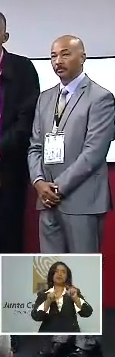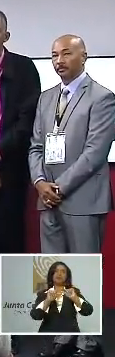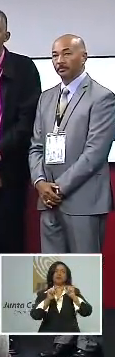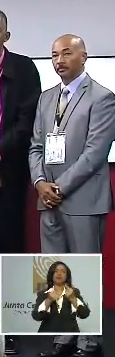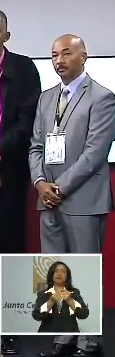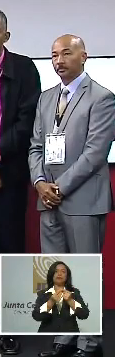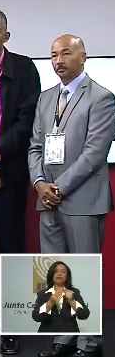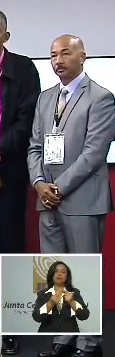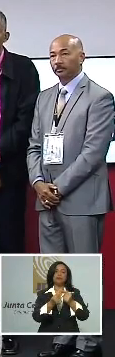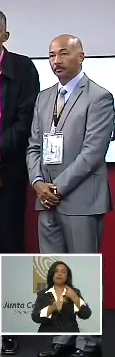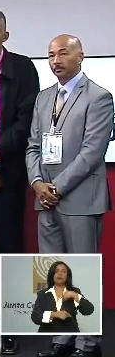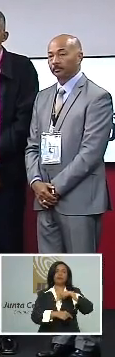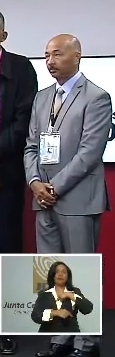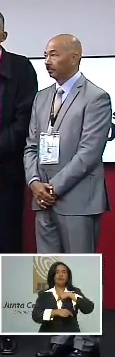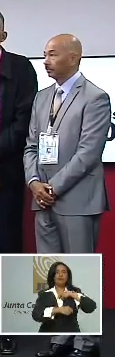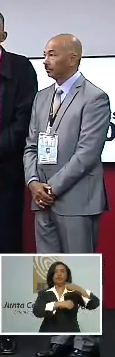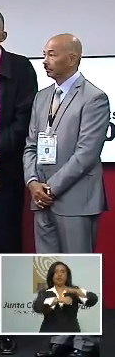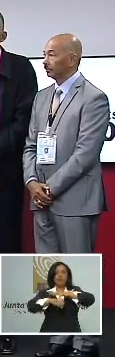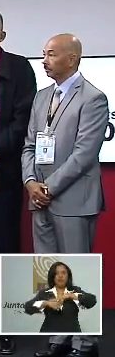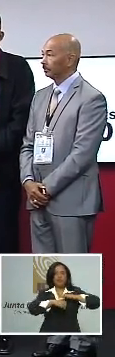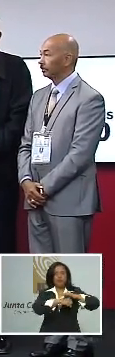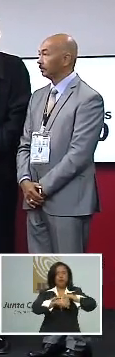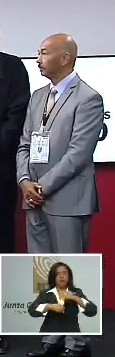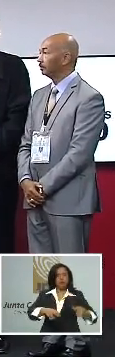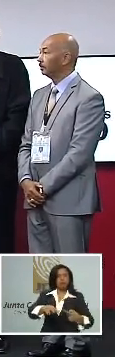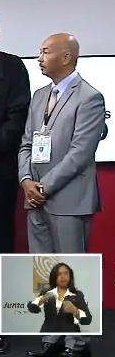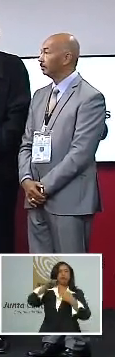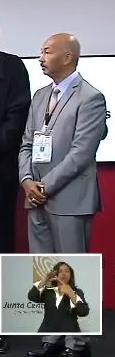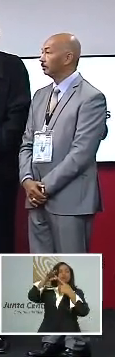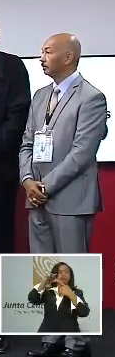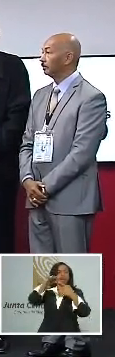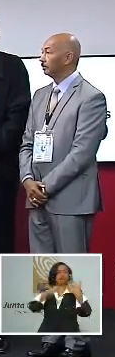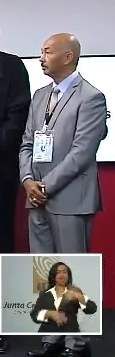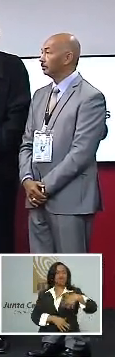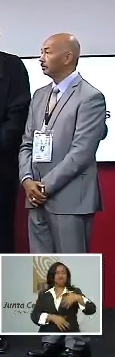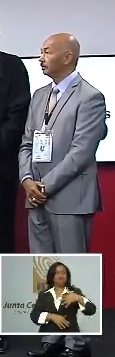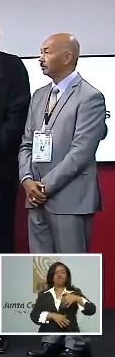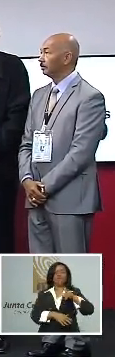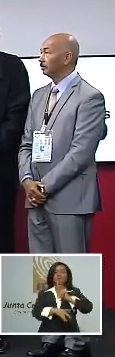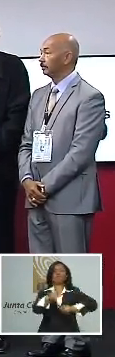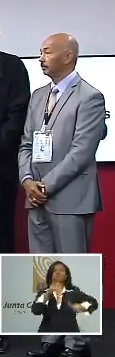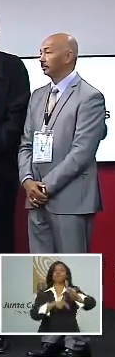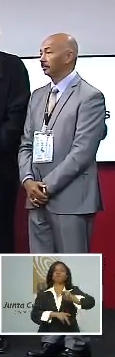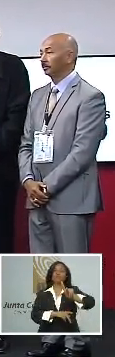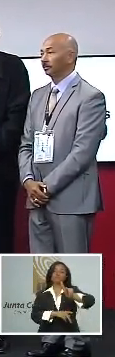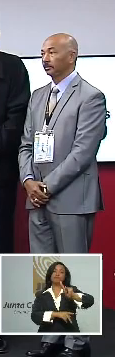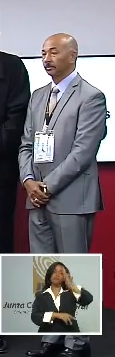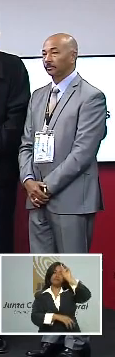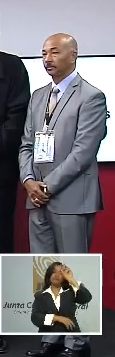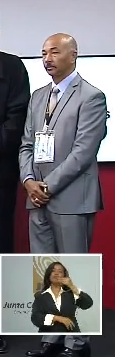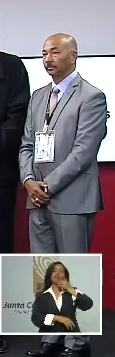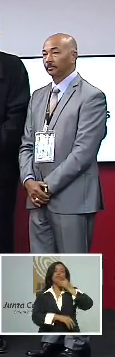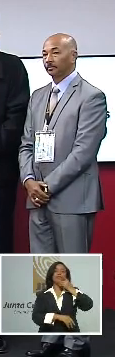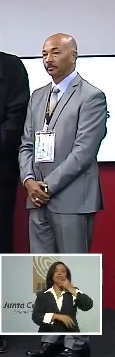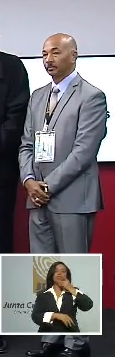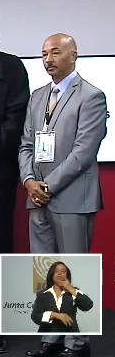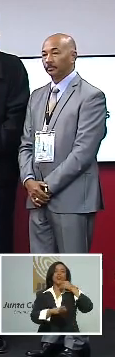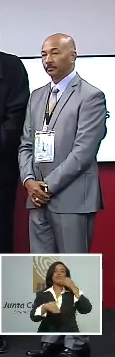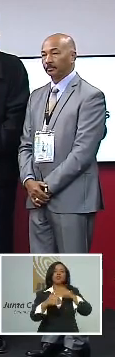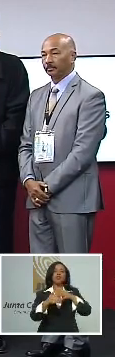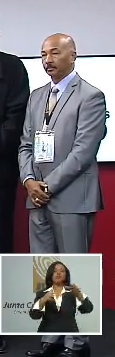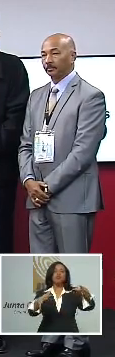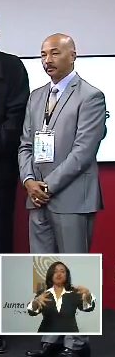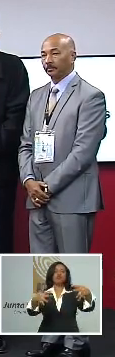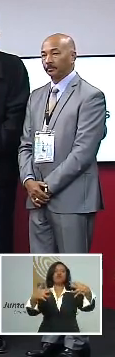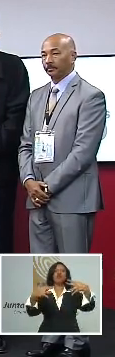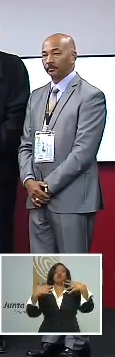llamado especial al pueblo dominicano que acudan masivamente a este